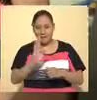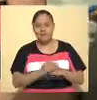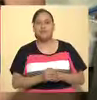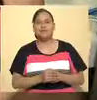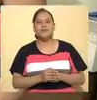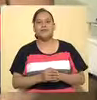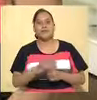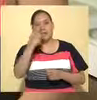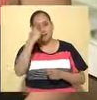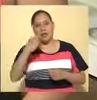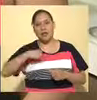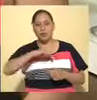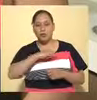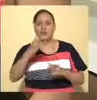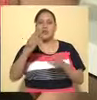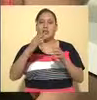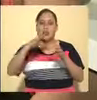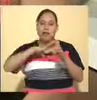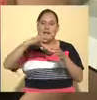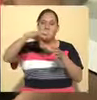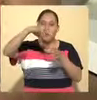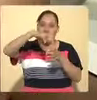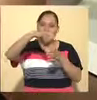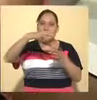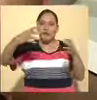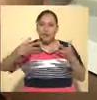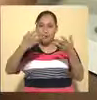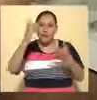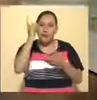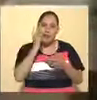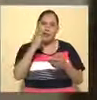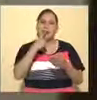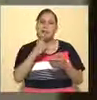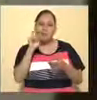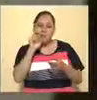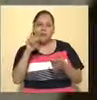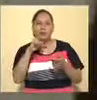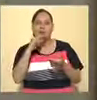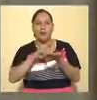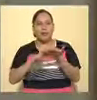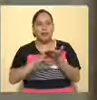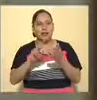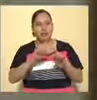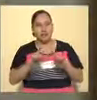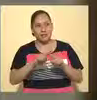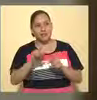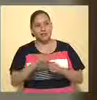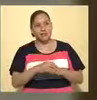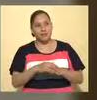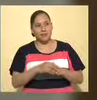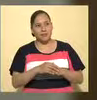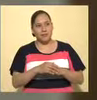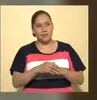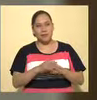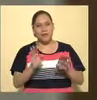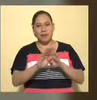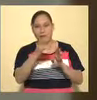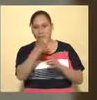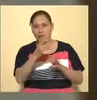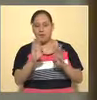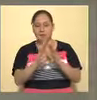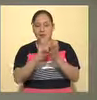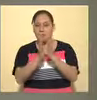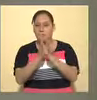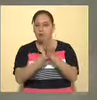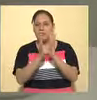para ponerle la lechuguita abajo, el jitomate. Y el jitomate y aguacatito y yummy. Esa si parte quieren... de ensuciarte